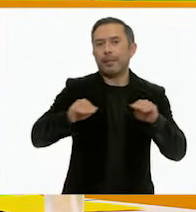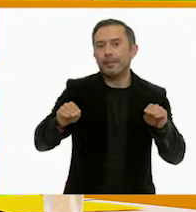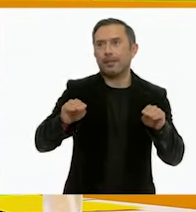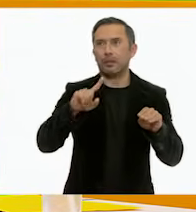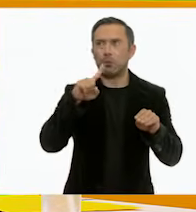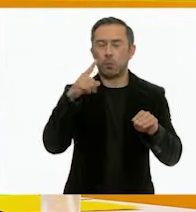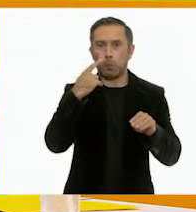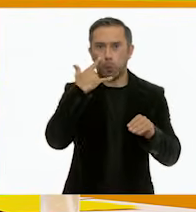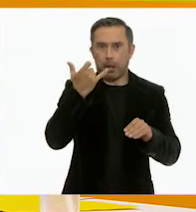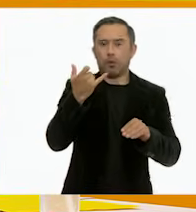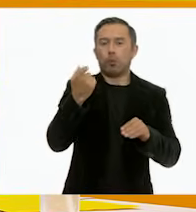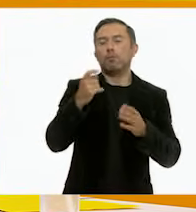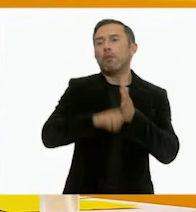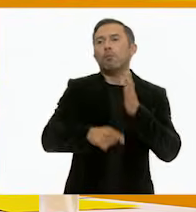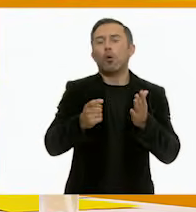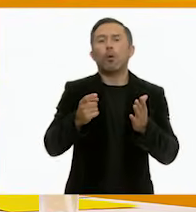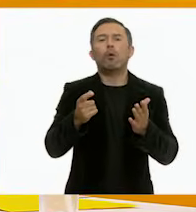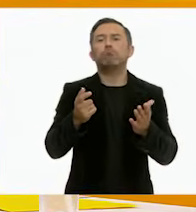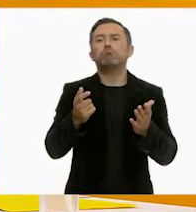ejemplo,